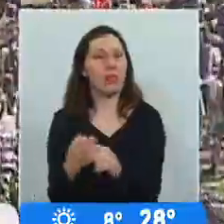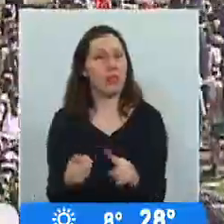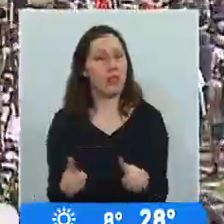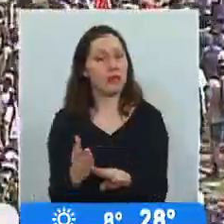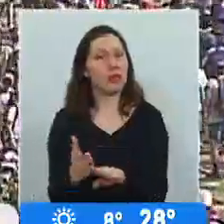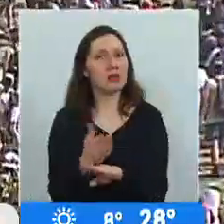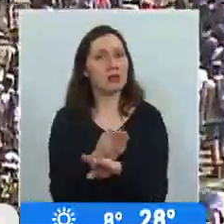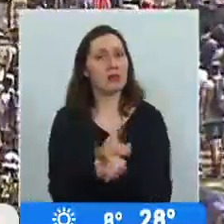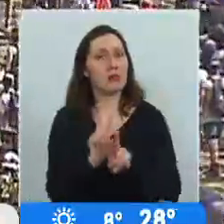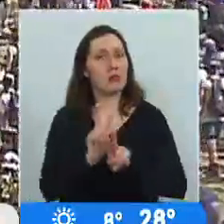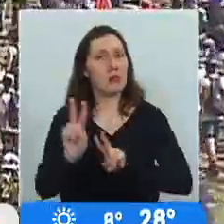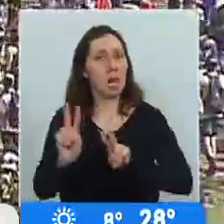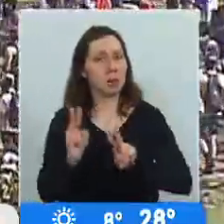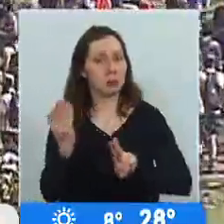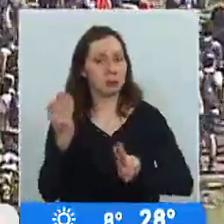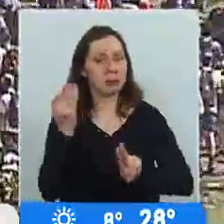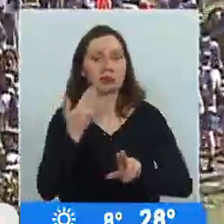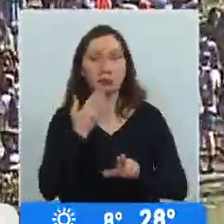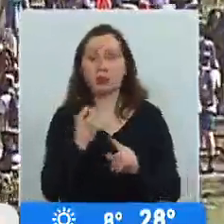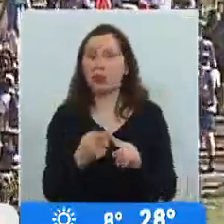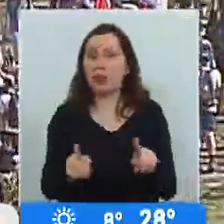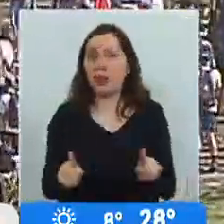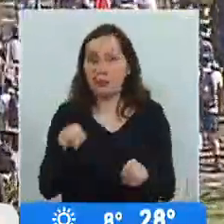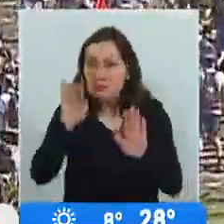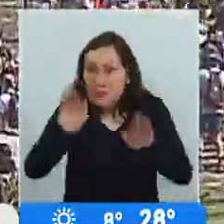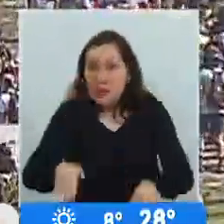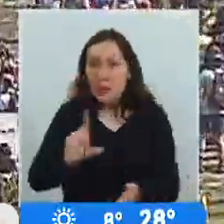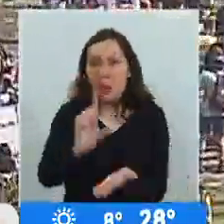que contrasta con la manifestación pacífica que veíamos hace instantes también en ese lugar. Y tenemos...